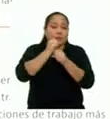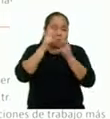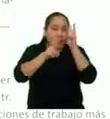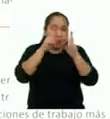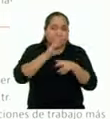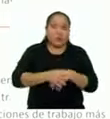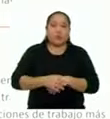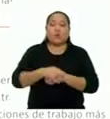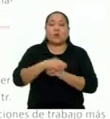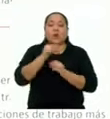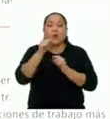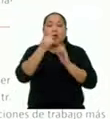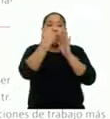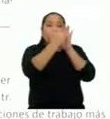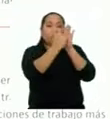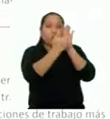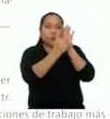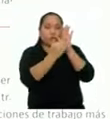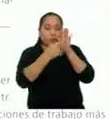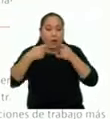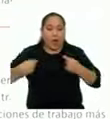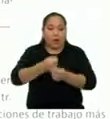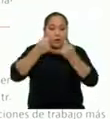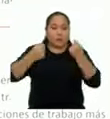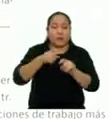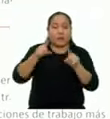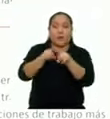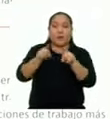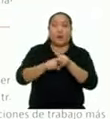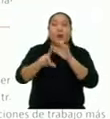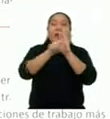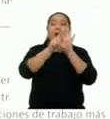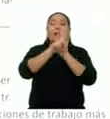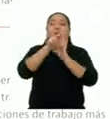régimen laboral y los incentivos para el sector agrario, agroexportador y agroindustrial, la ley